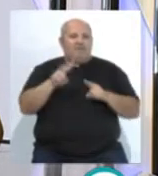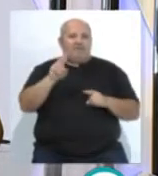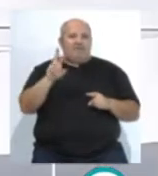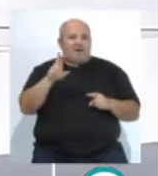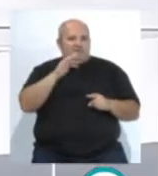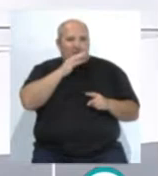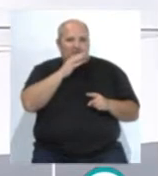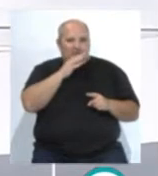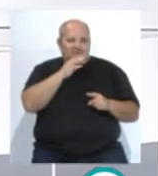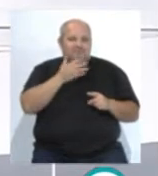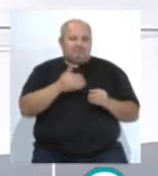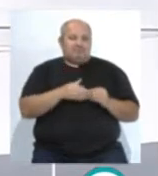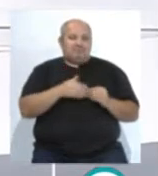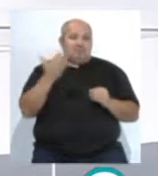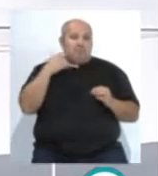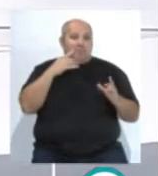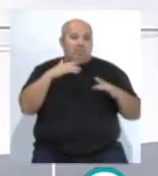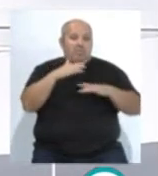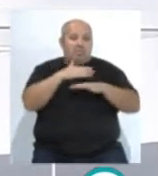se había dicho que iba a haber en la temporada